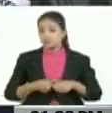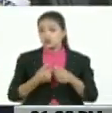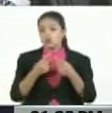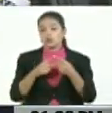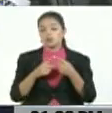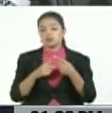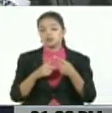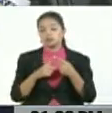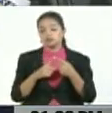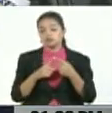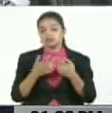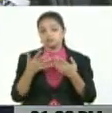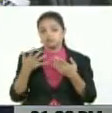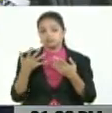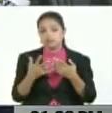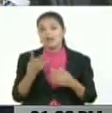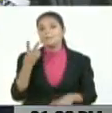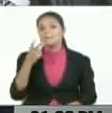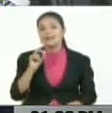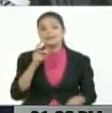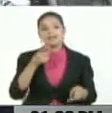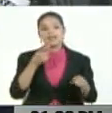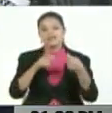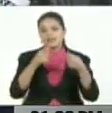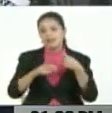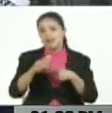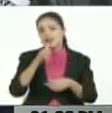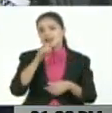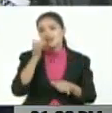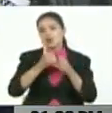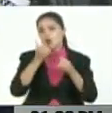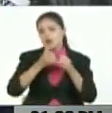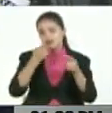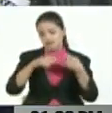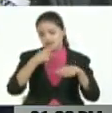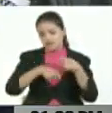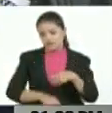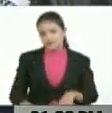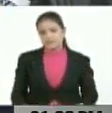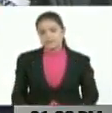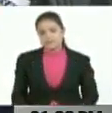en 20 licorerías, por ejemplo,